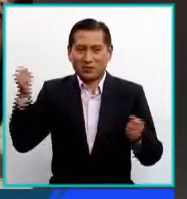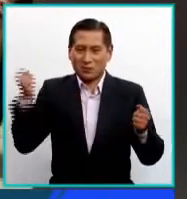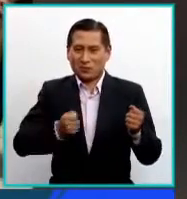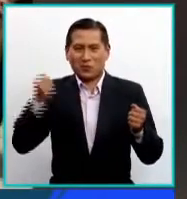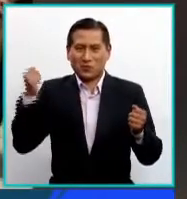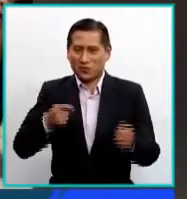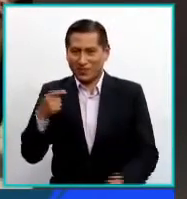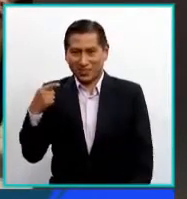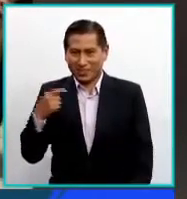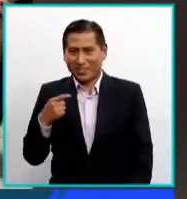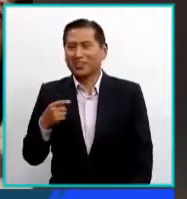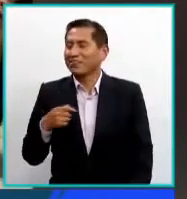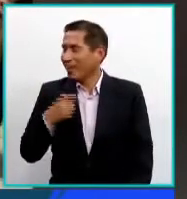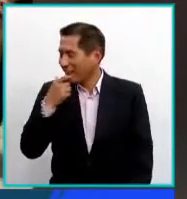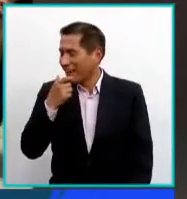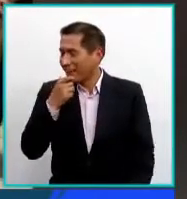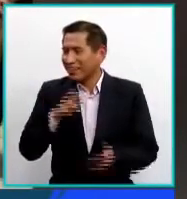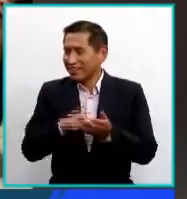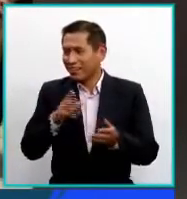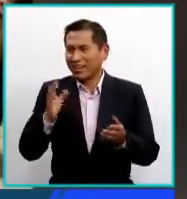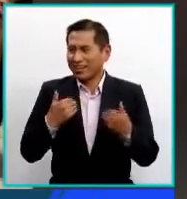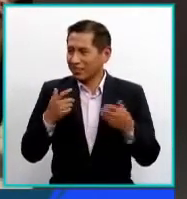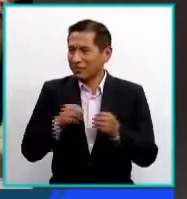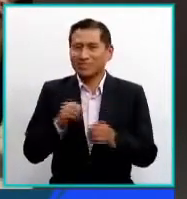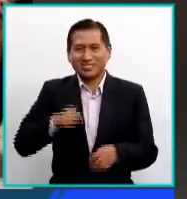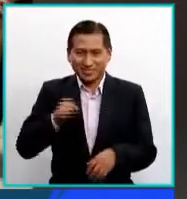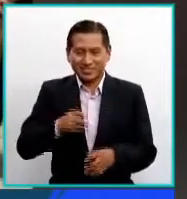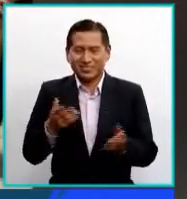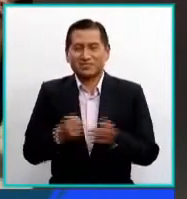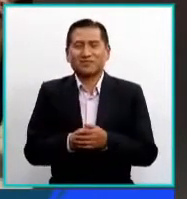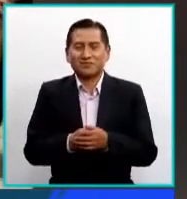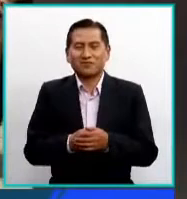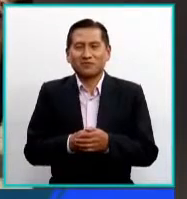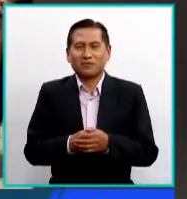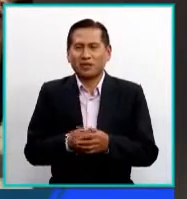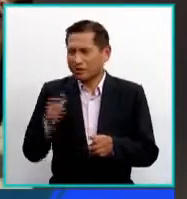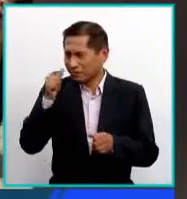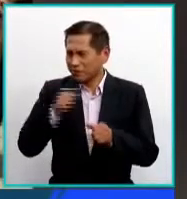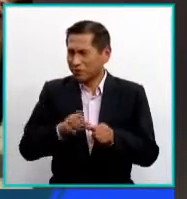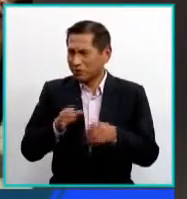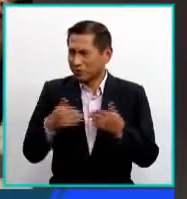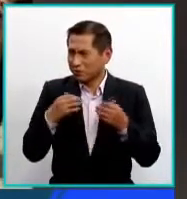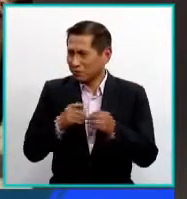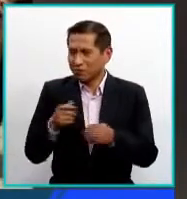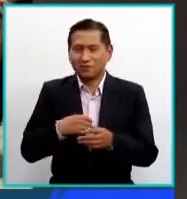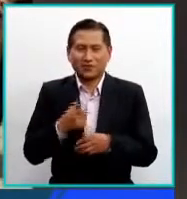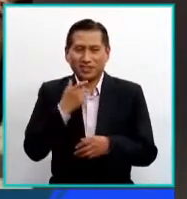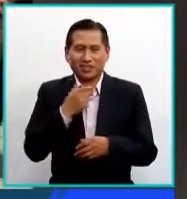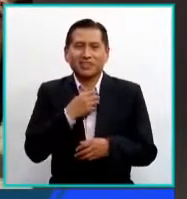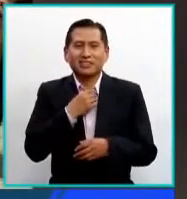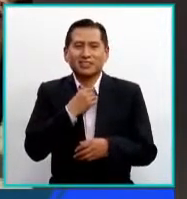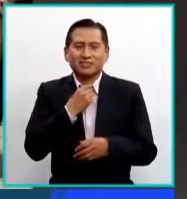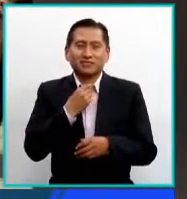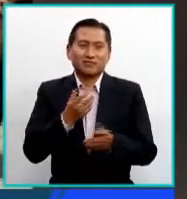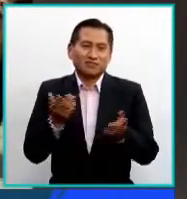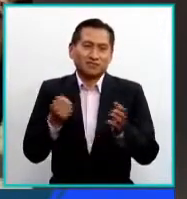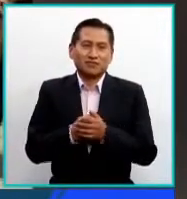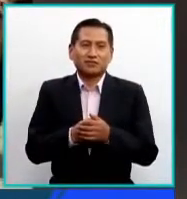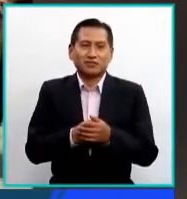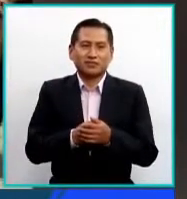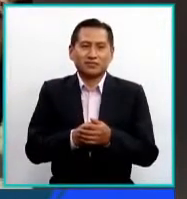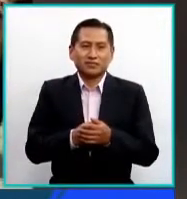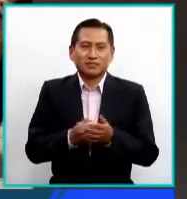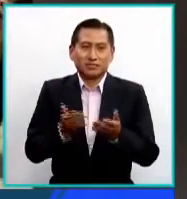digamos. La voz cantante, ¿no? Sí. Se pone nervioso el Marce. Uf. En realidad,